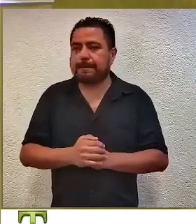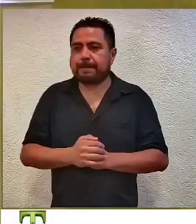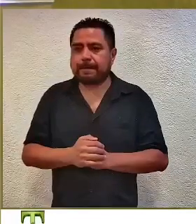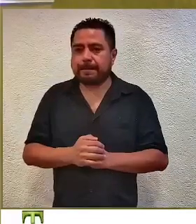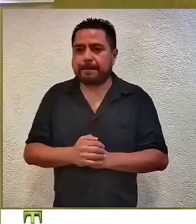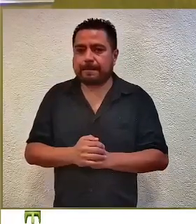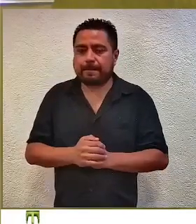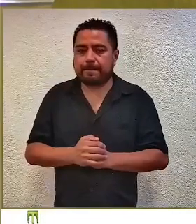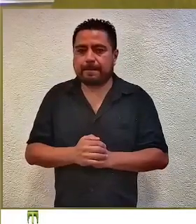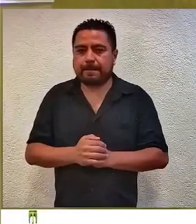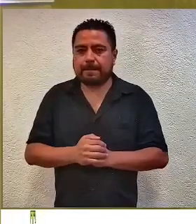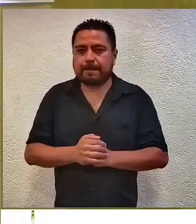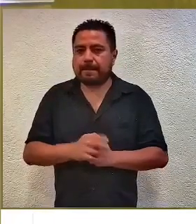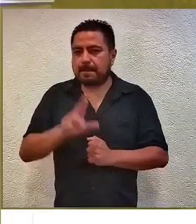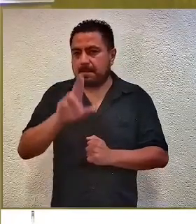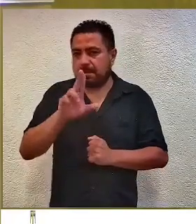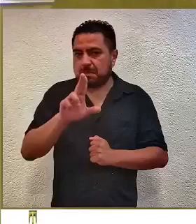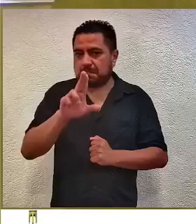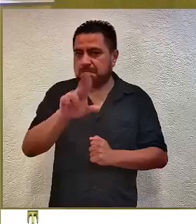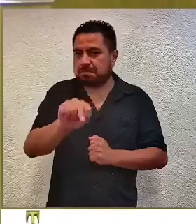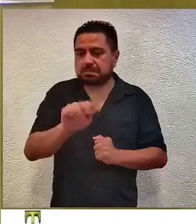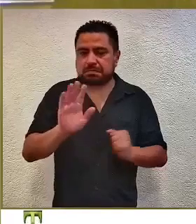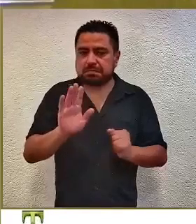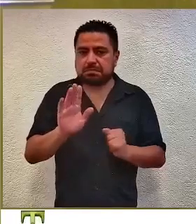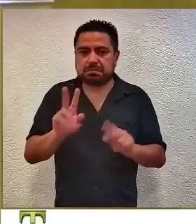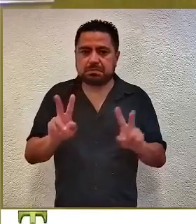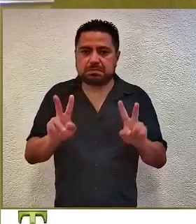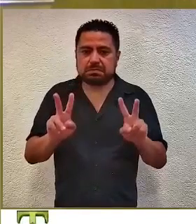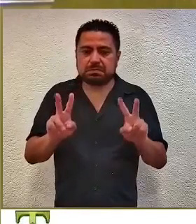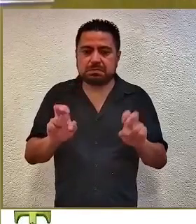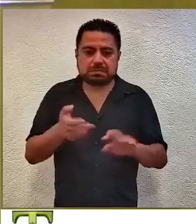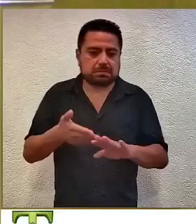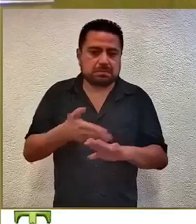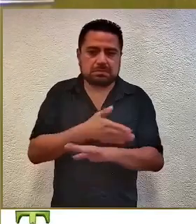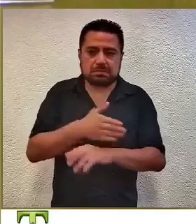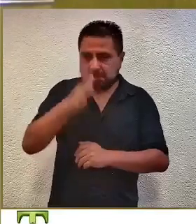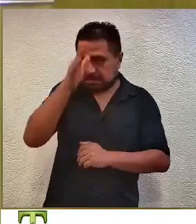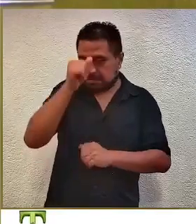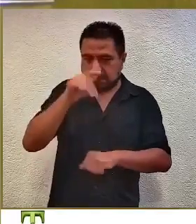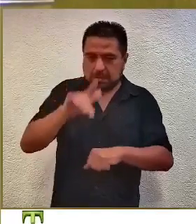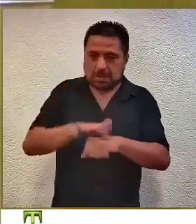clarificar, el asunto anterior no fue aprobado por mayoría.